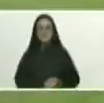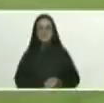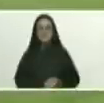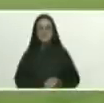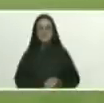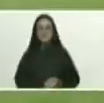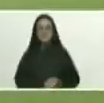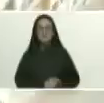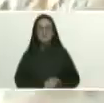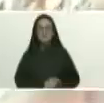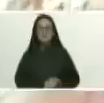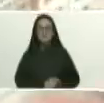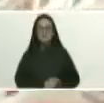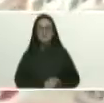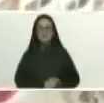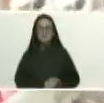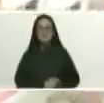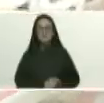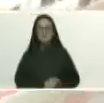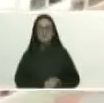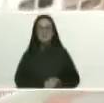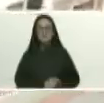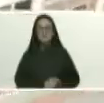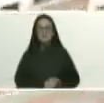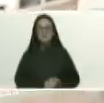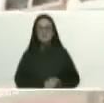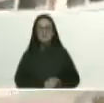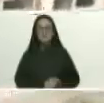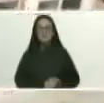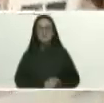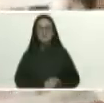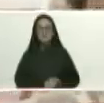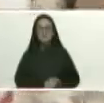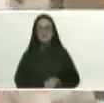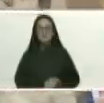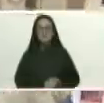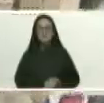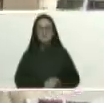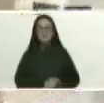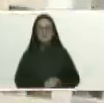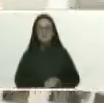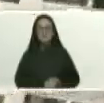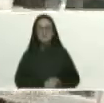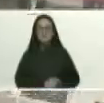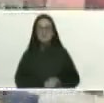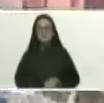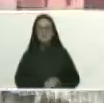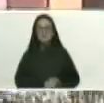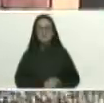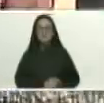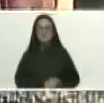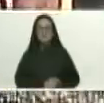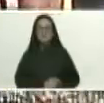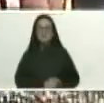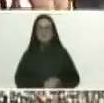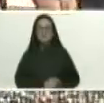Hoy quiero darle gracias al Creador que trajo para mi patria bendición. De un y ahora vamos por acá.